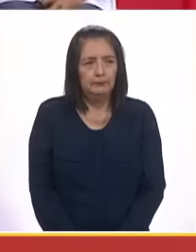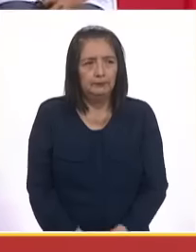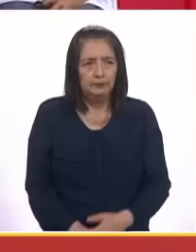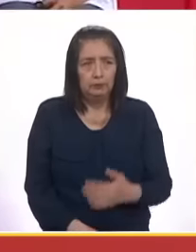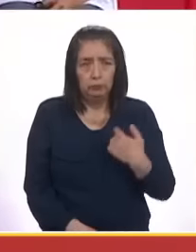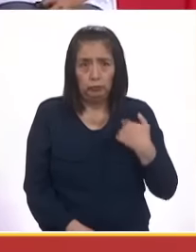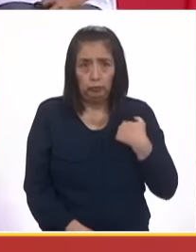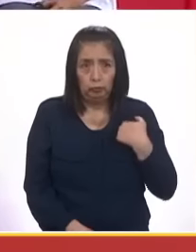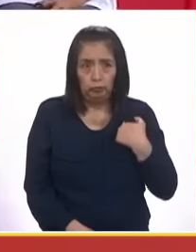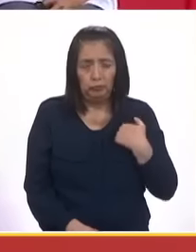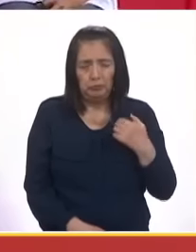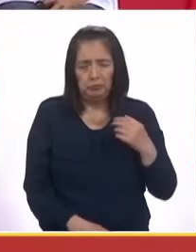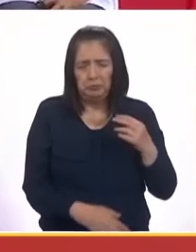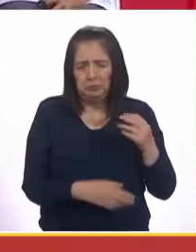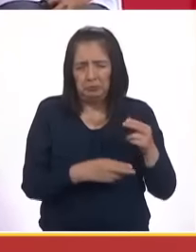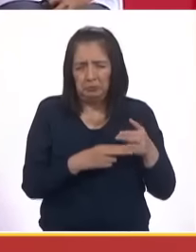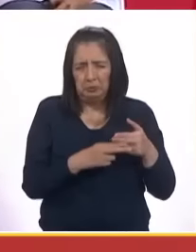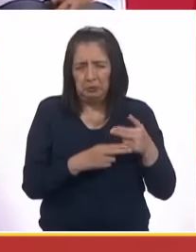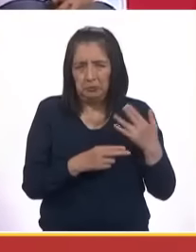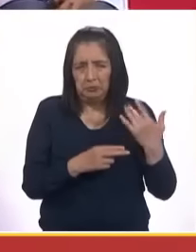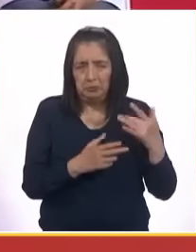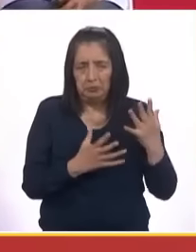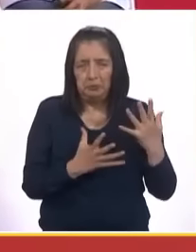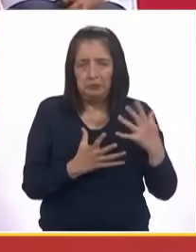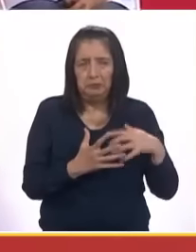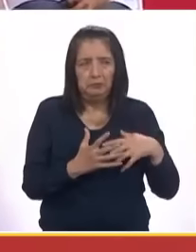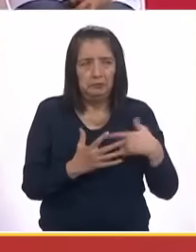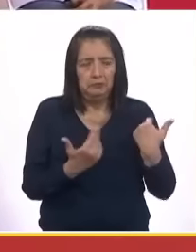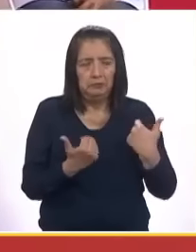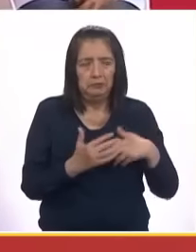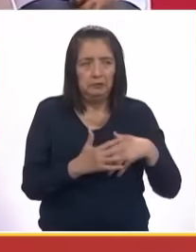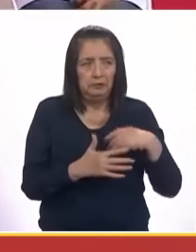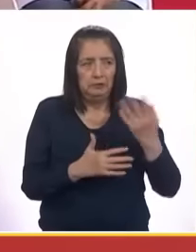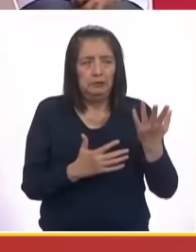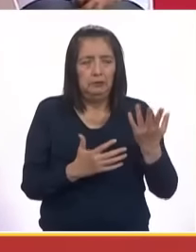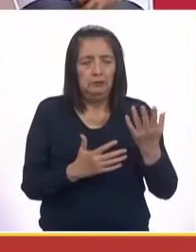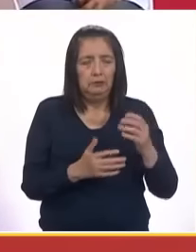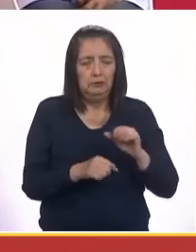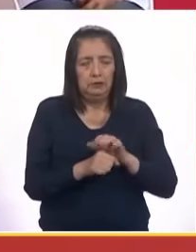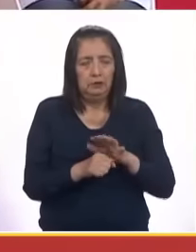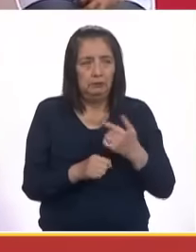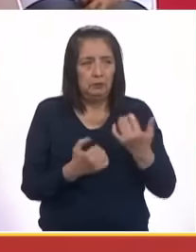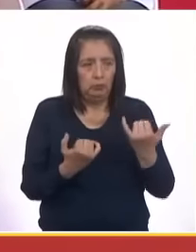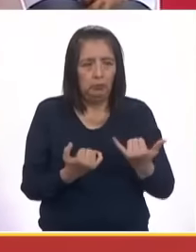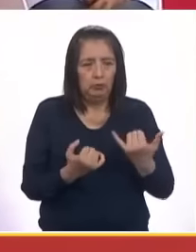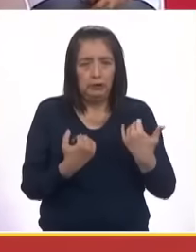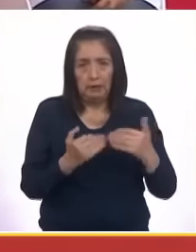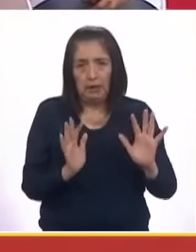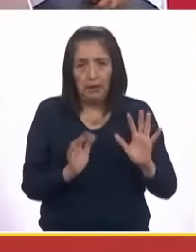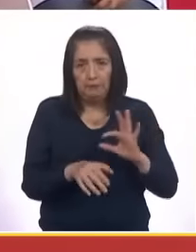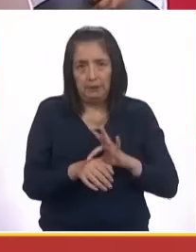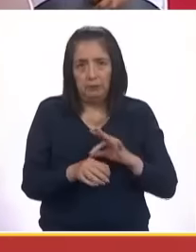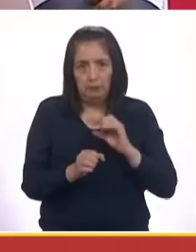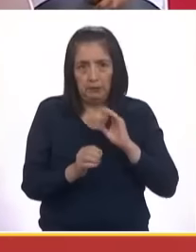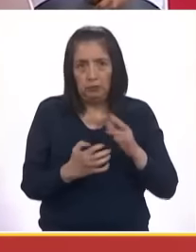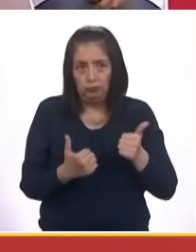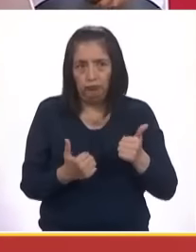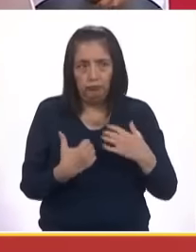Recién estoy saliendo de este proceso de COVID. El día de hoy ya me han dado de alta.